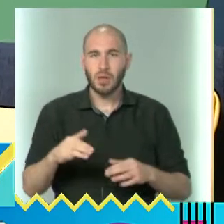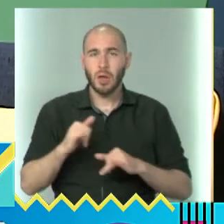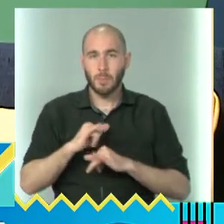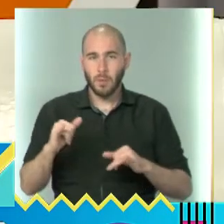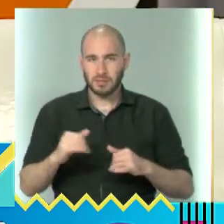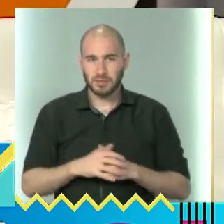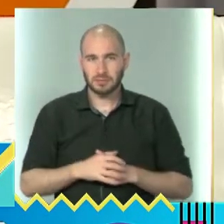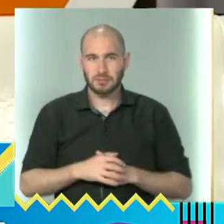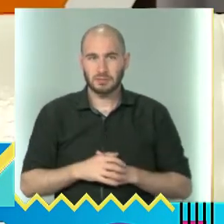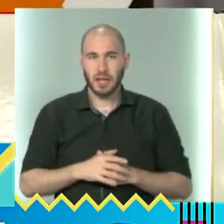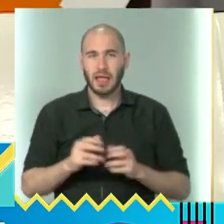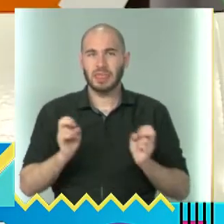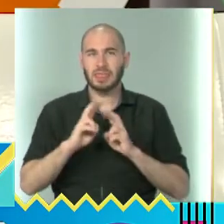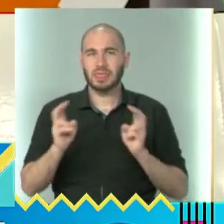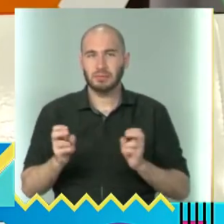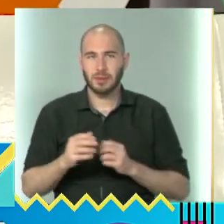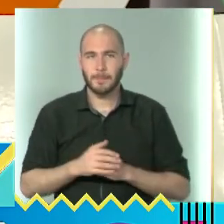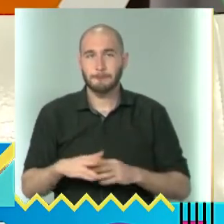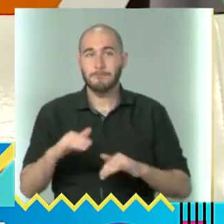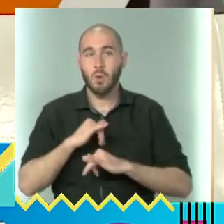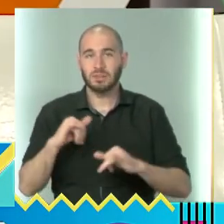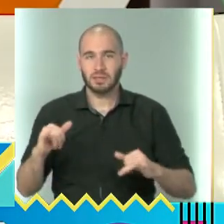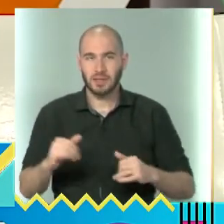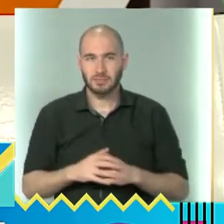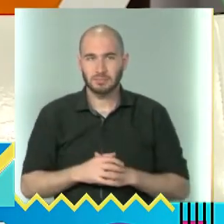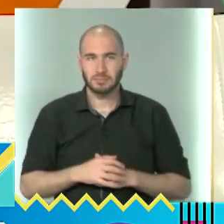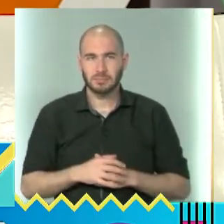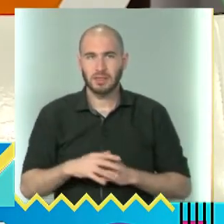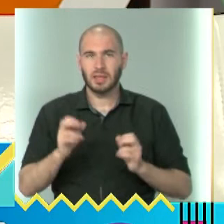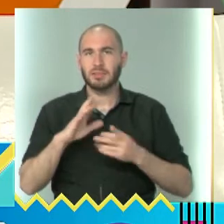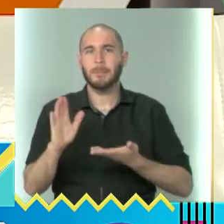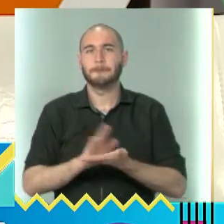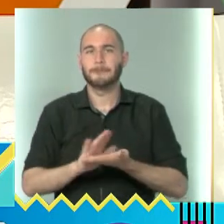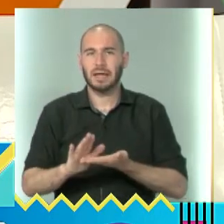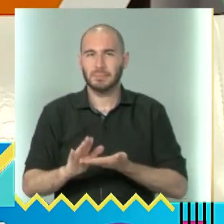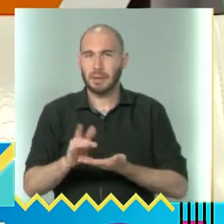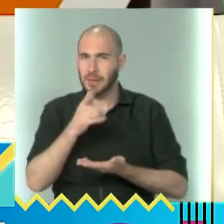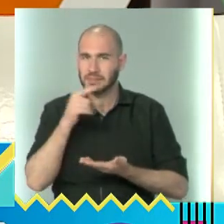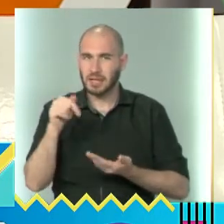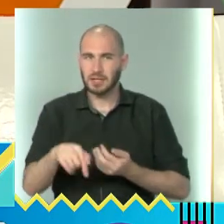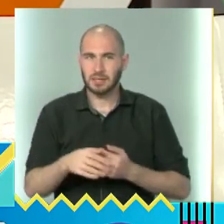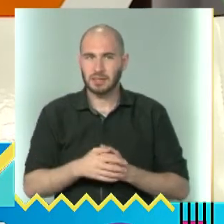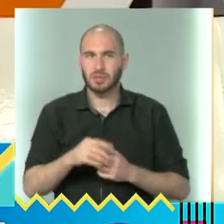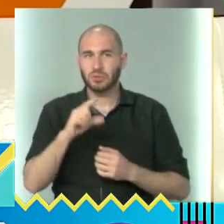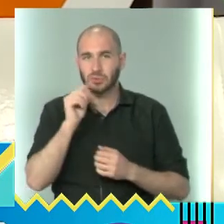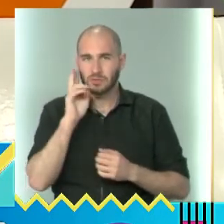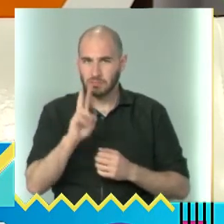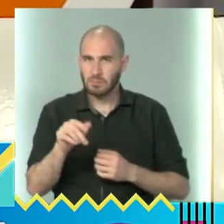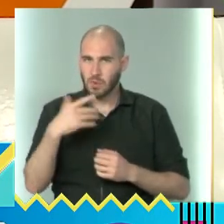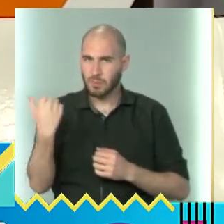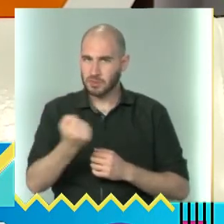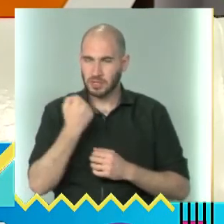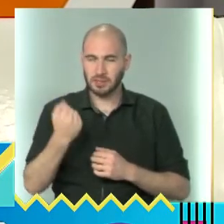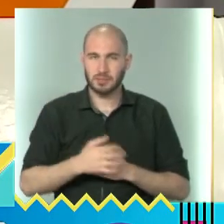o sea, en la parte de publicidad, sí, de todo lo que es la plataforma, que me parece que acá algo de los tweets que veíamos recién es